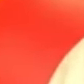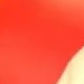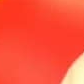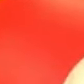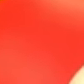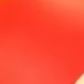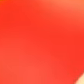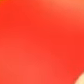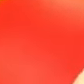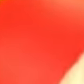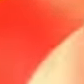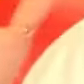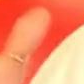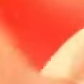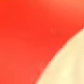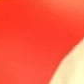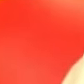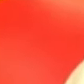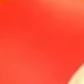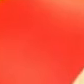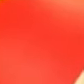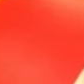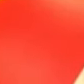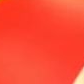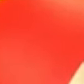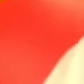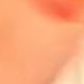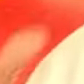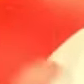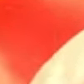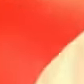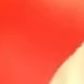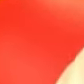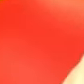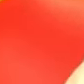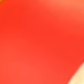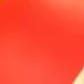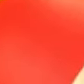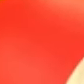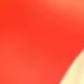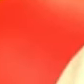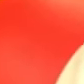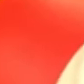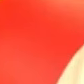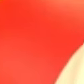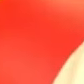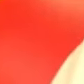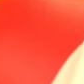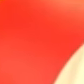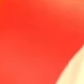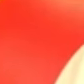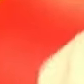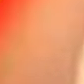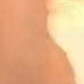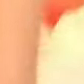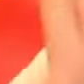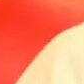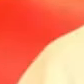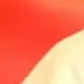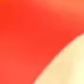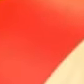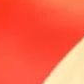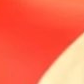vivimos libres somos prósperos dueños de nuestro destino ustedes no